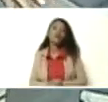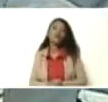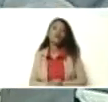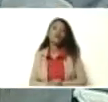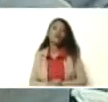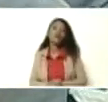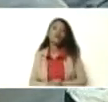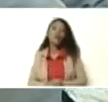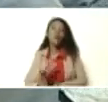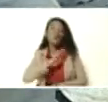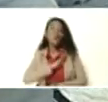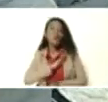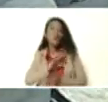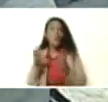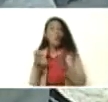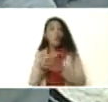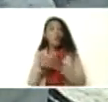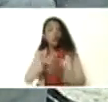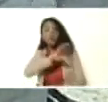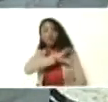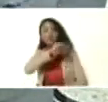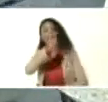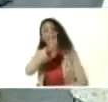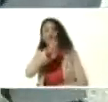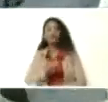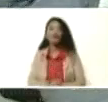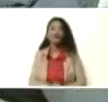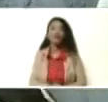que la propia Junta Directiva